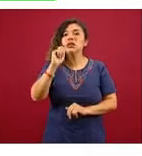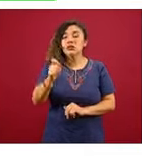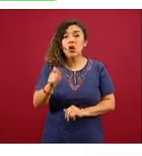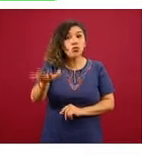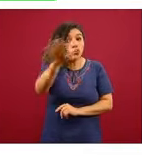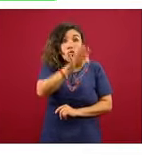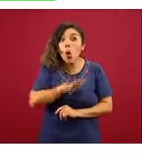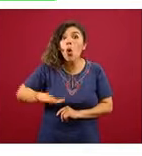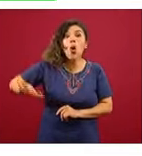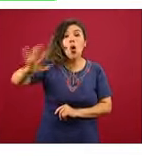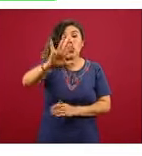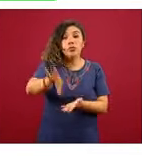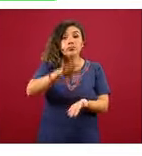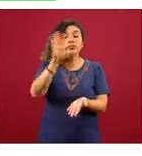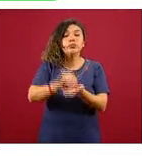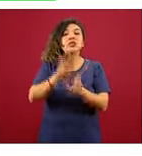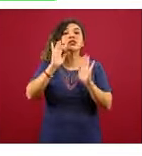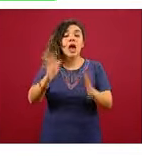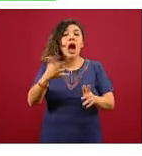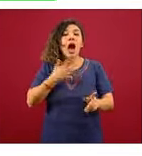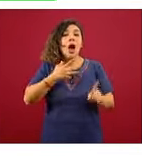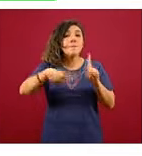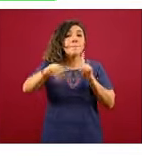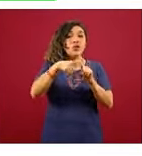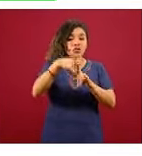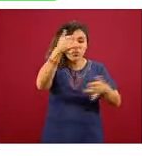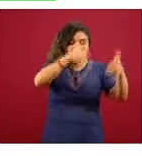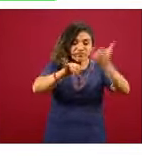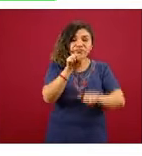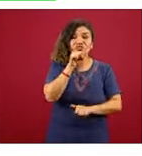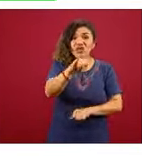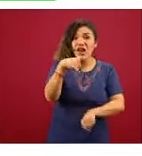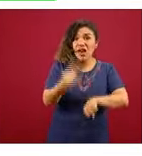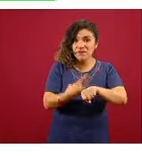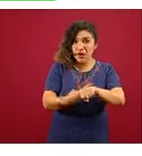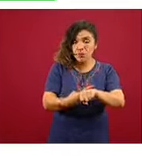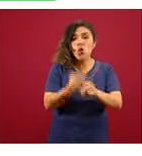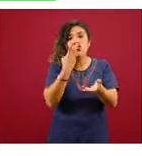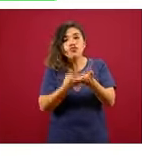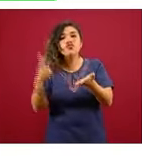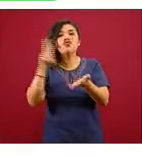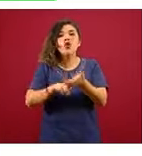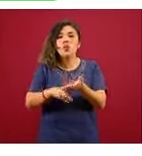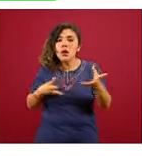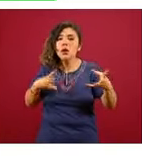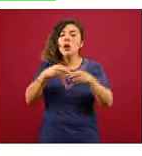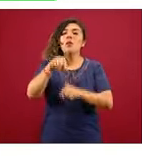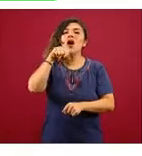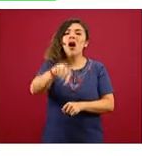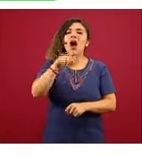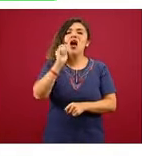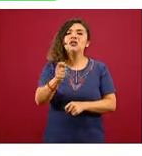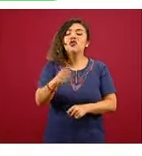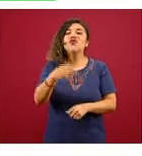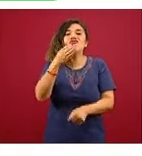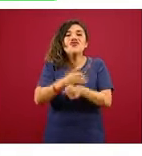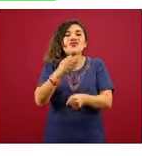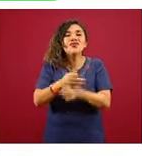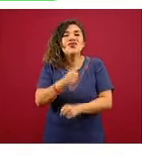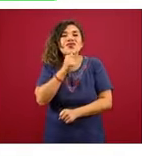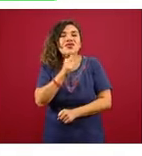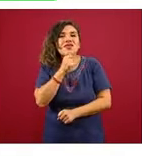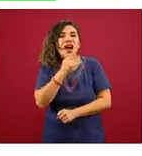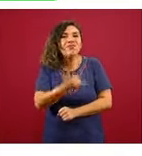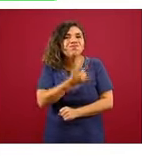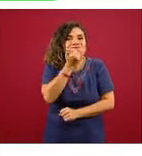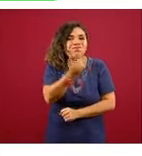los casos que ya han sido confirmados por laboratorio, pero además a estos le sumamos los casos aún sospechosos